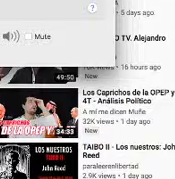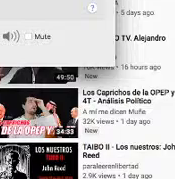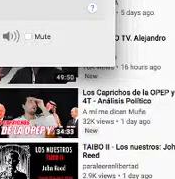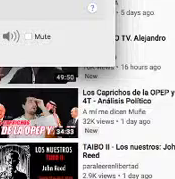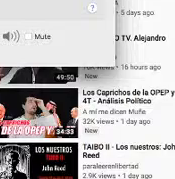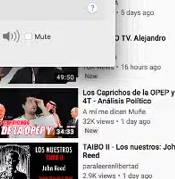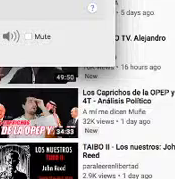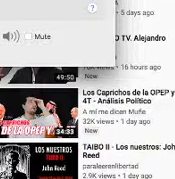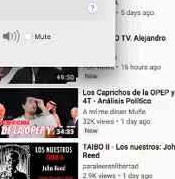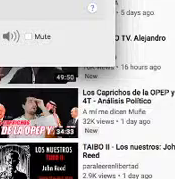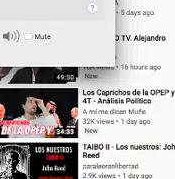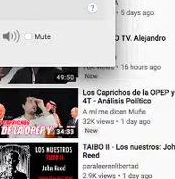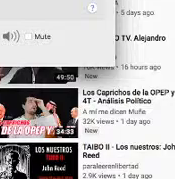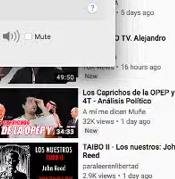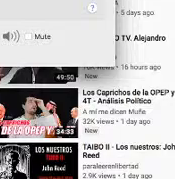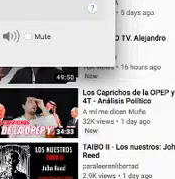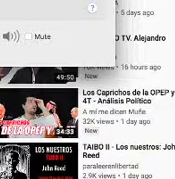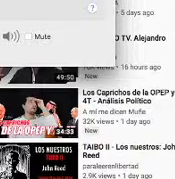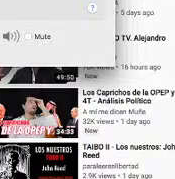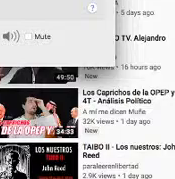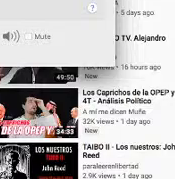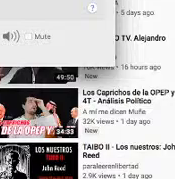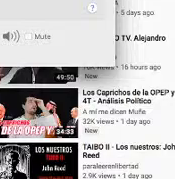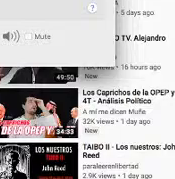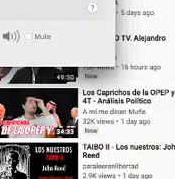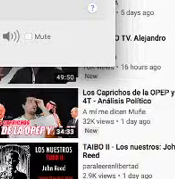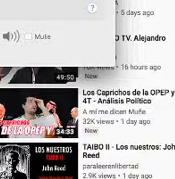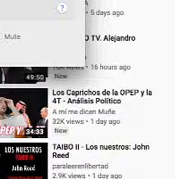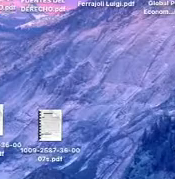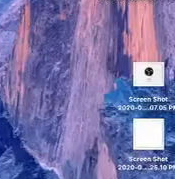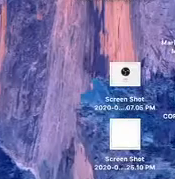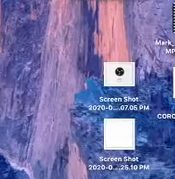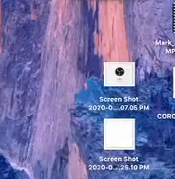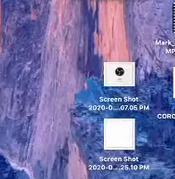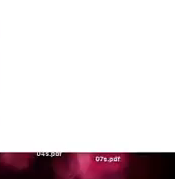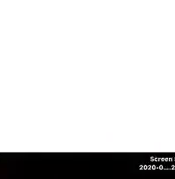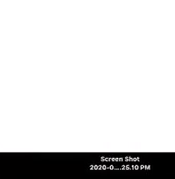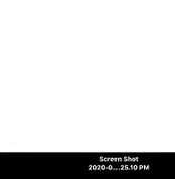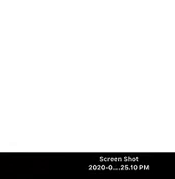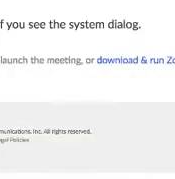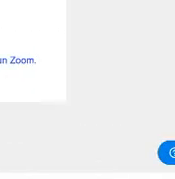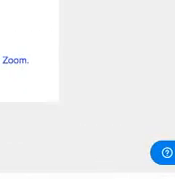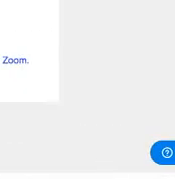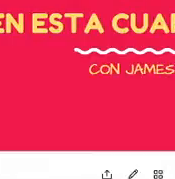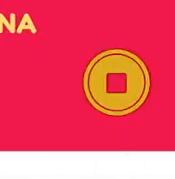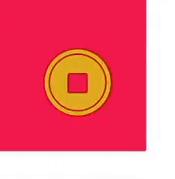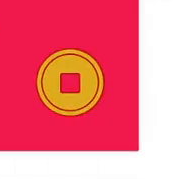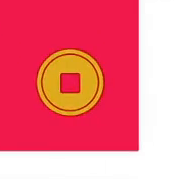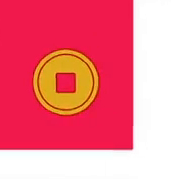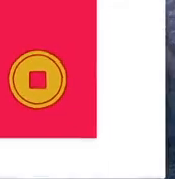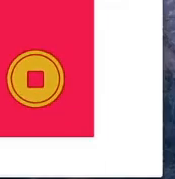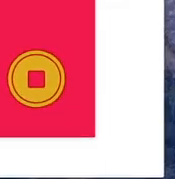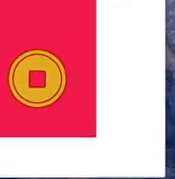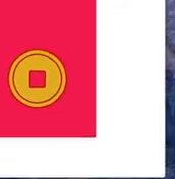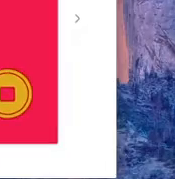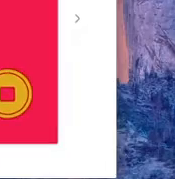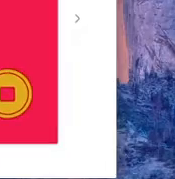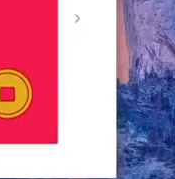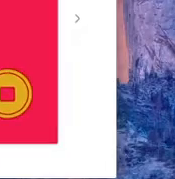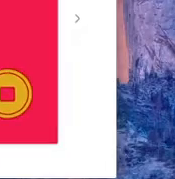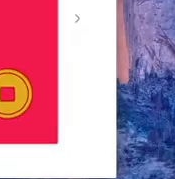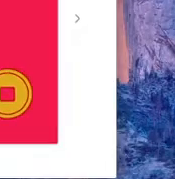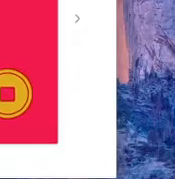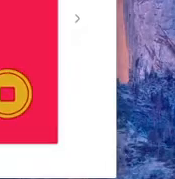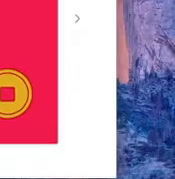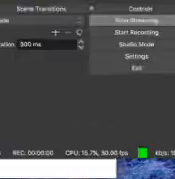Thank you. Good evening. nuevamente un saludo a Evening. todas las personas que nos Hello to están